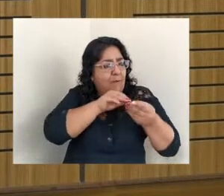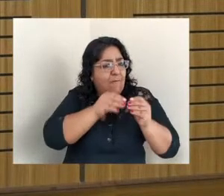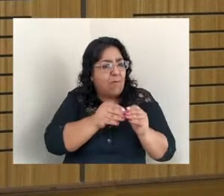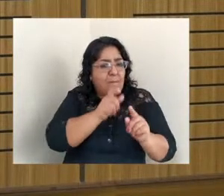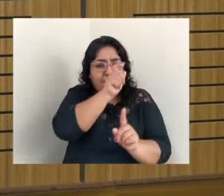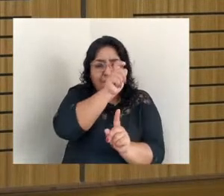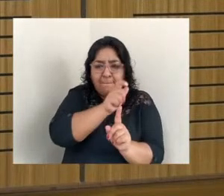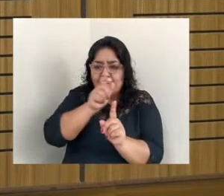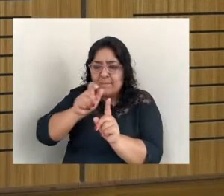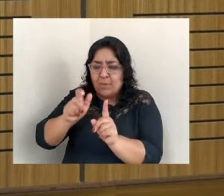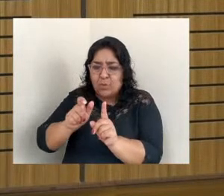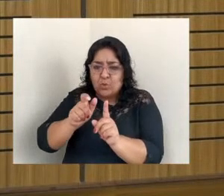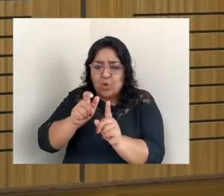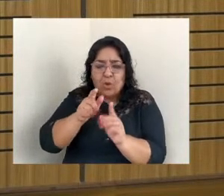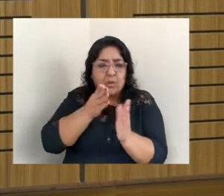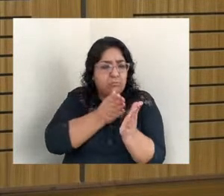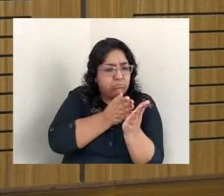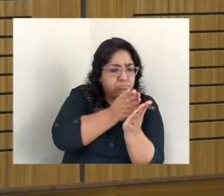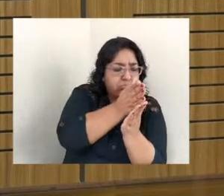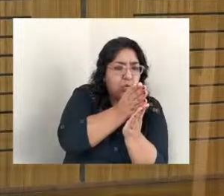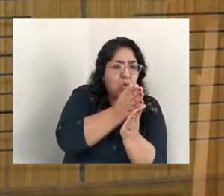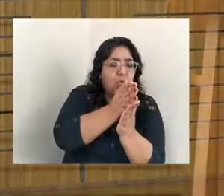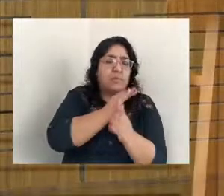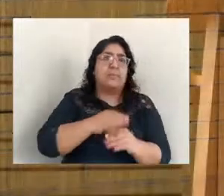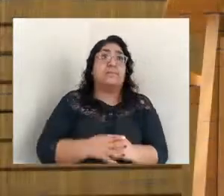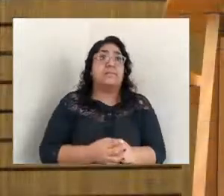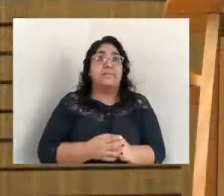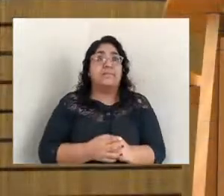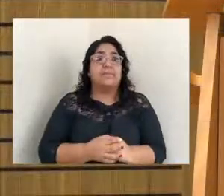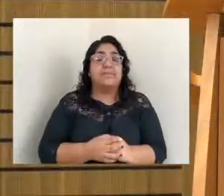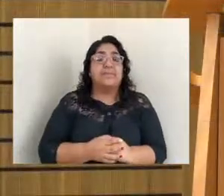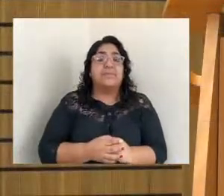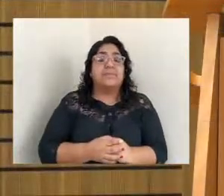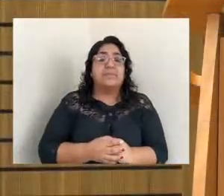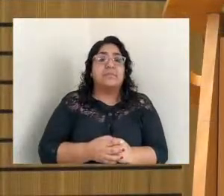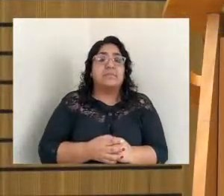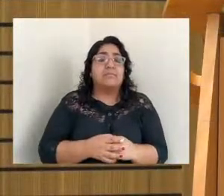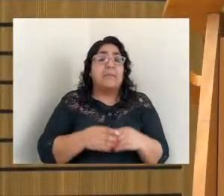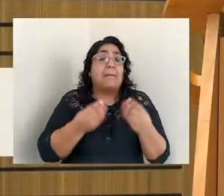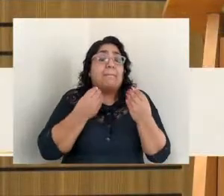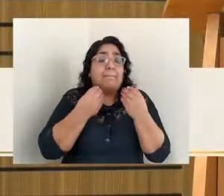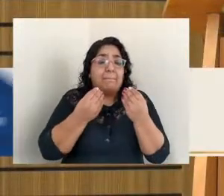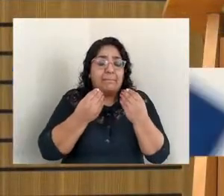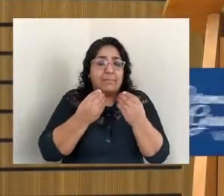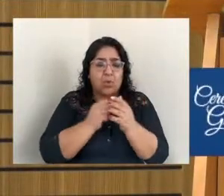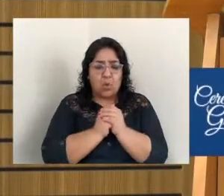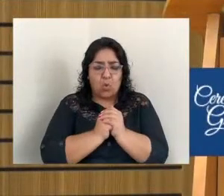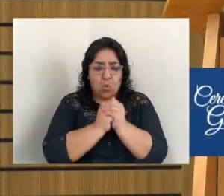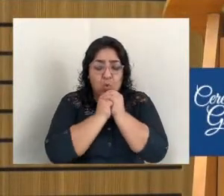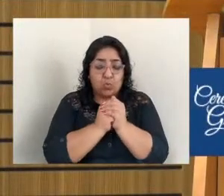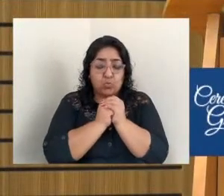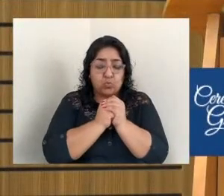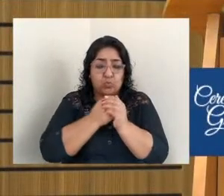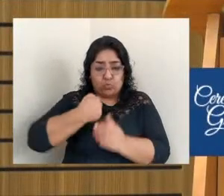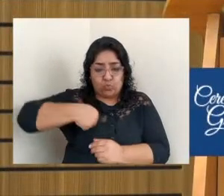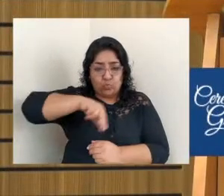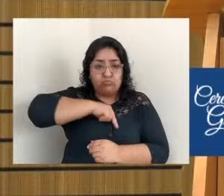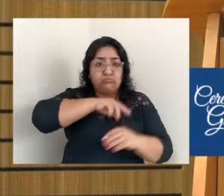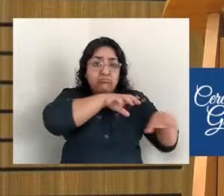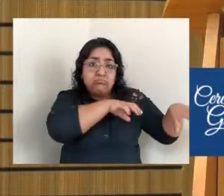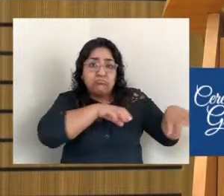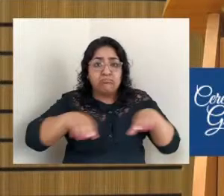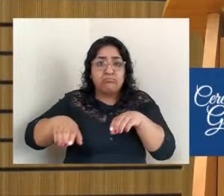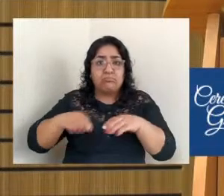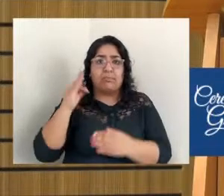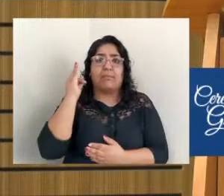tus discípulos el día de Pentecostés, para que nuestras oraciones y acciones sean